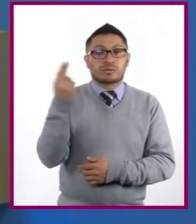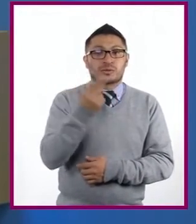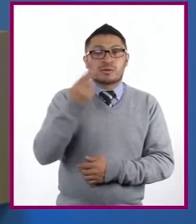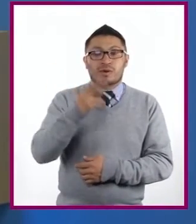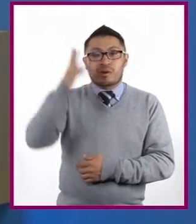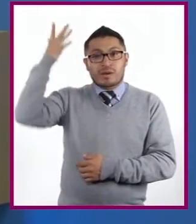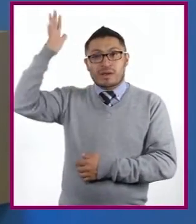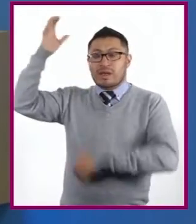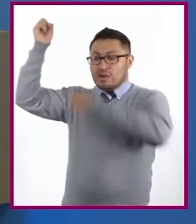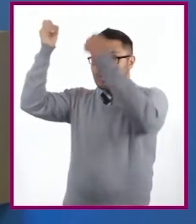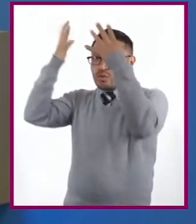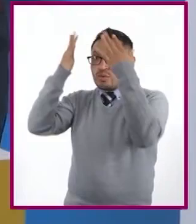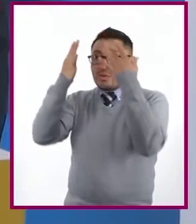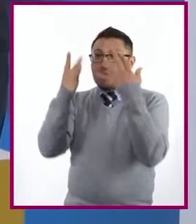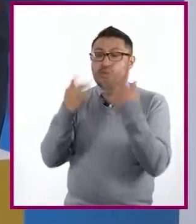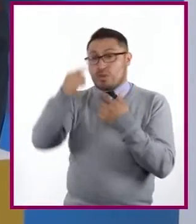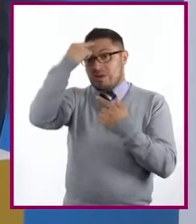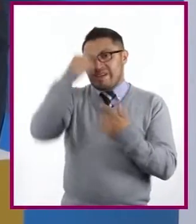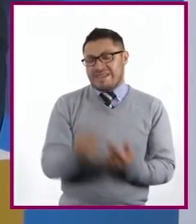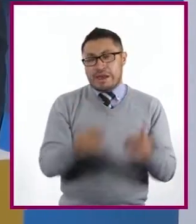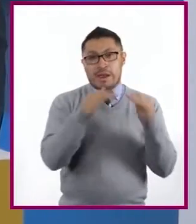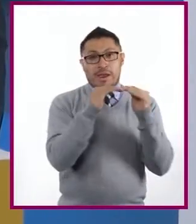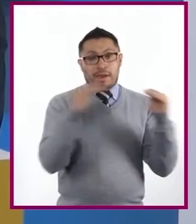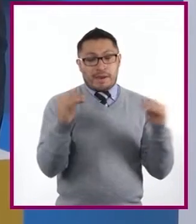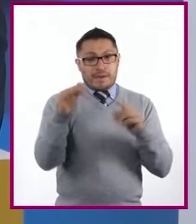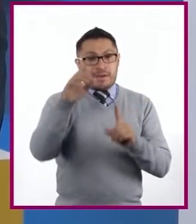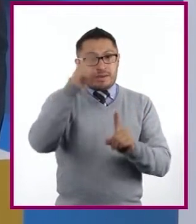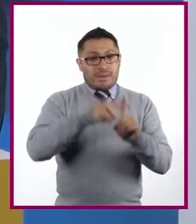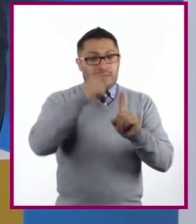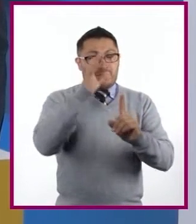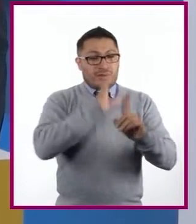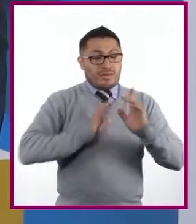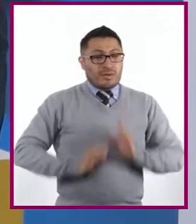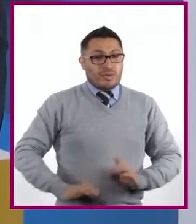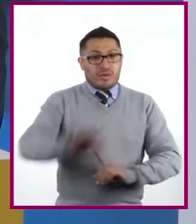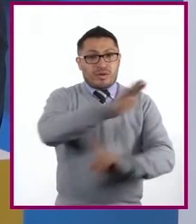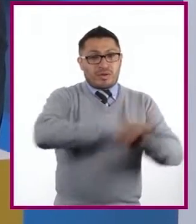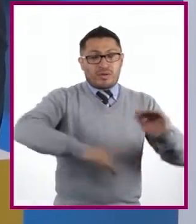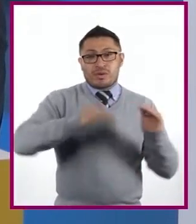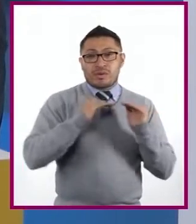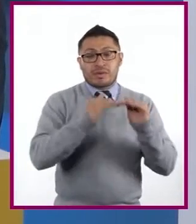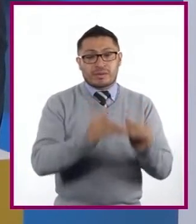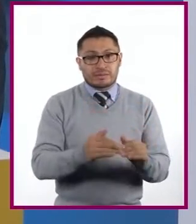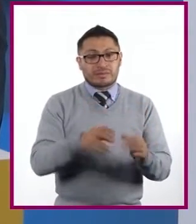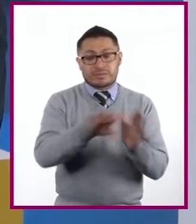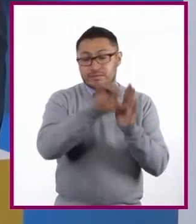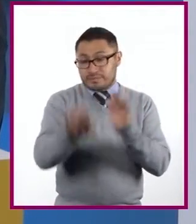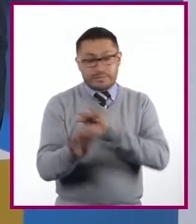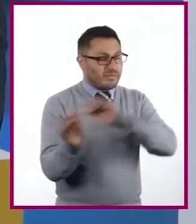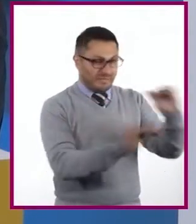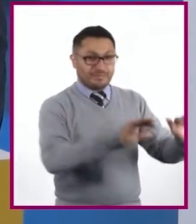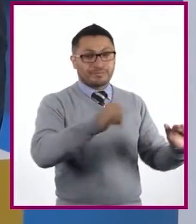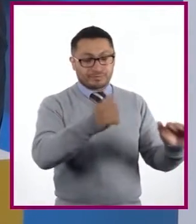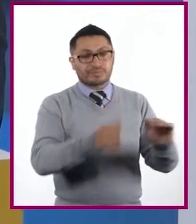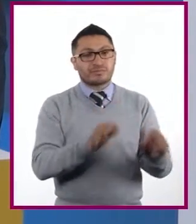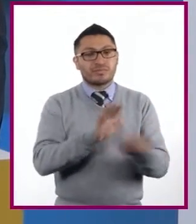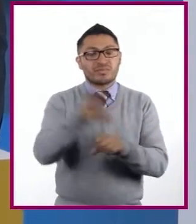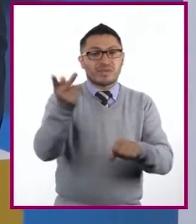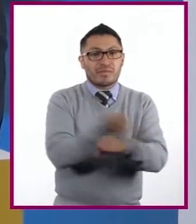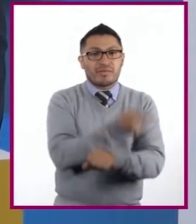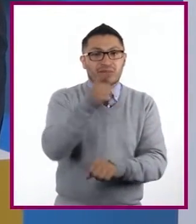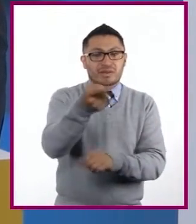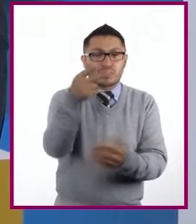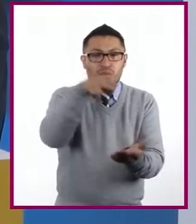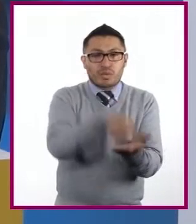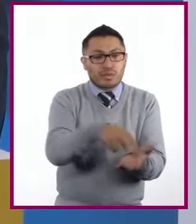equilibrio térmico con su entorno. Otro ejemplo, ¿qué pasa cuando te metes a la cama antes de quedarte dormido? Bueno, ahora